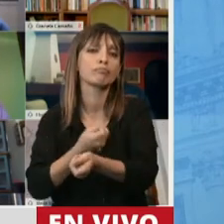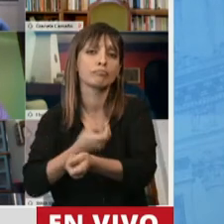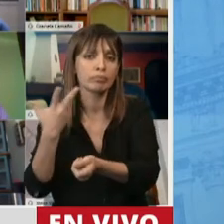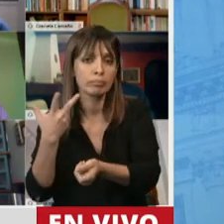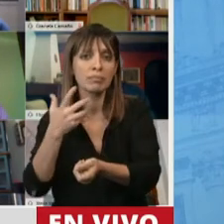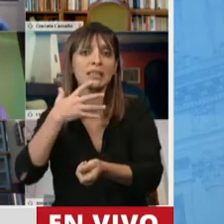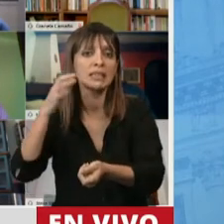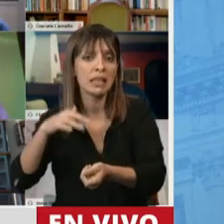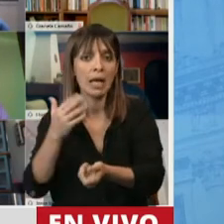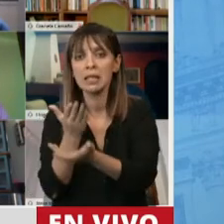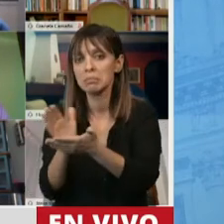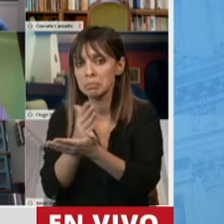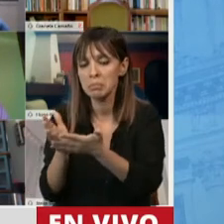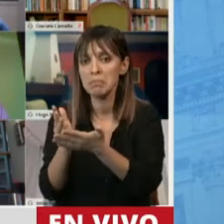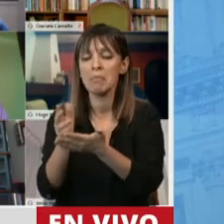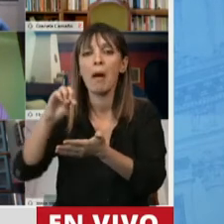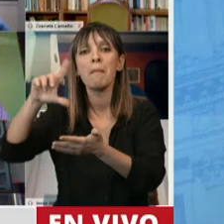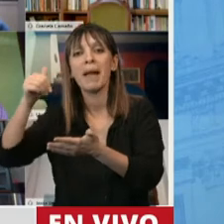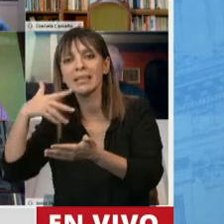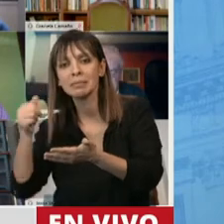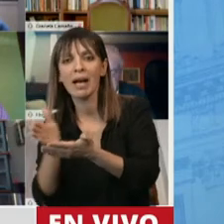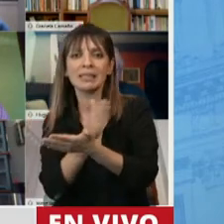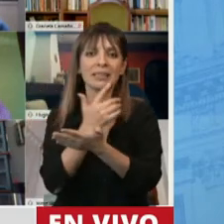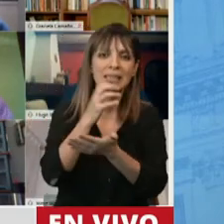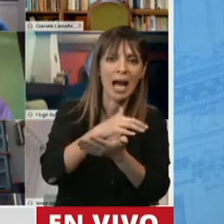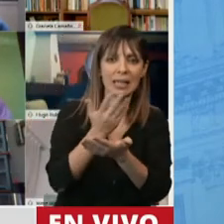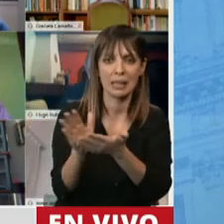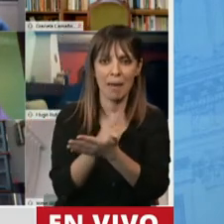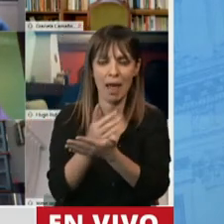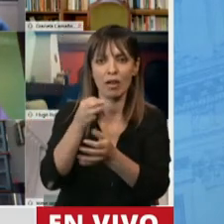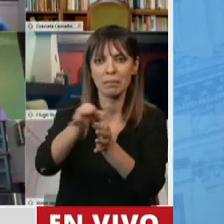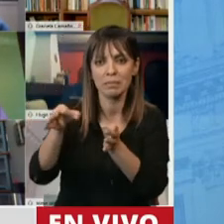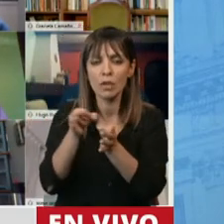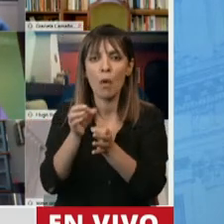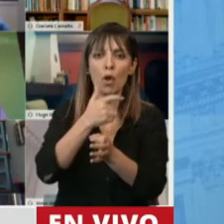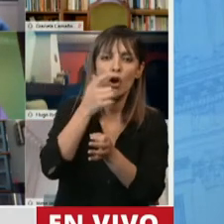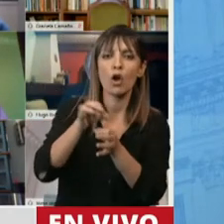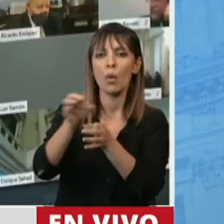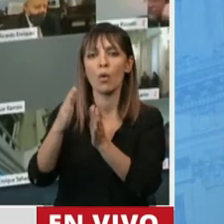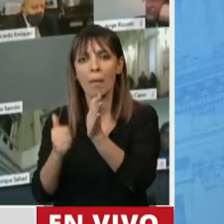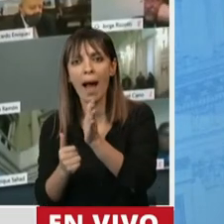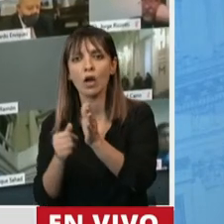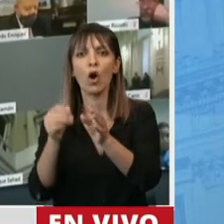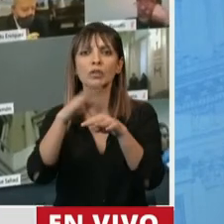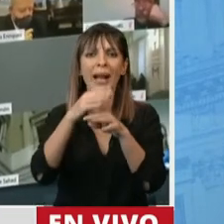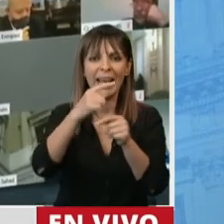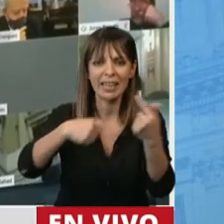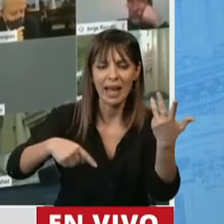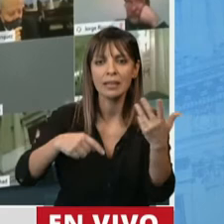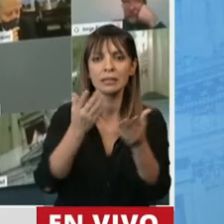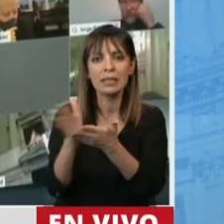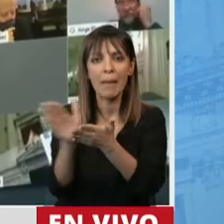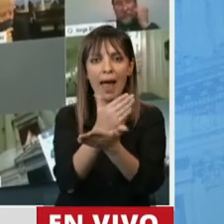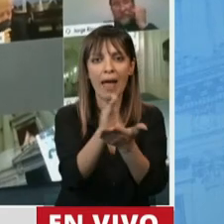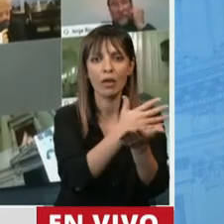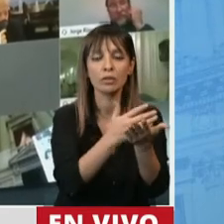la sangre y se separa el plasma de los otros componentes. Luego, las plaquetas, los glóbulos rojos y los glóbulos blancos se